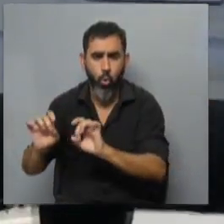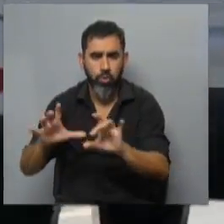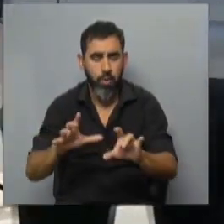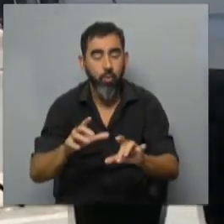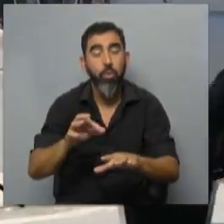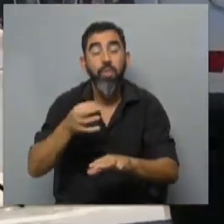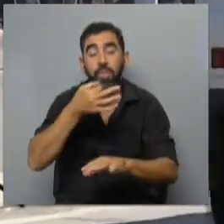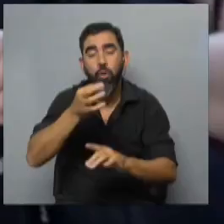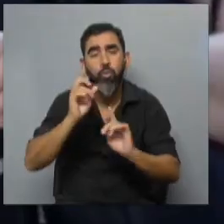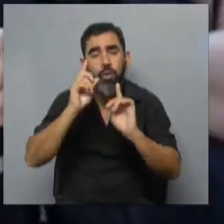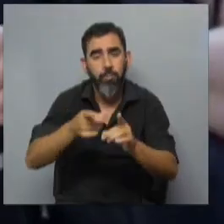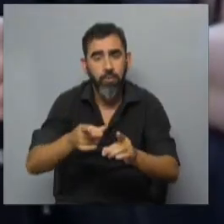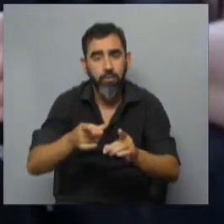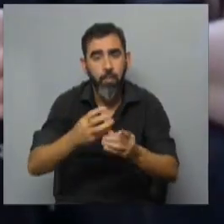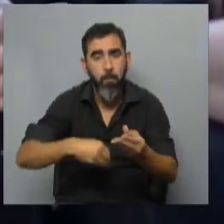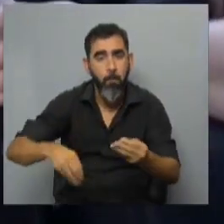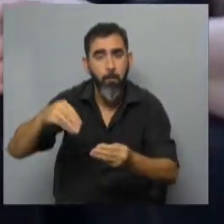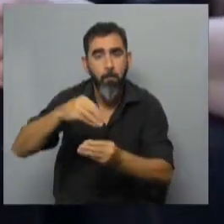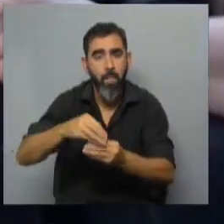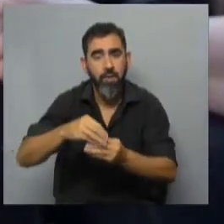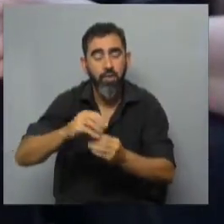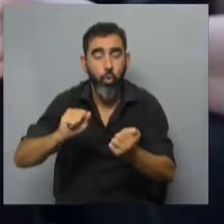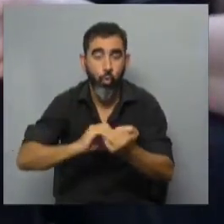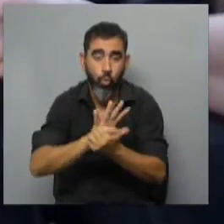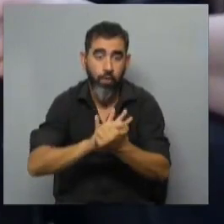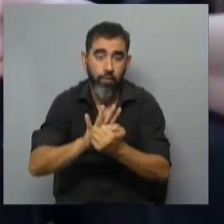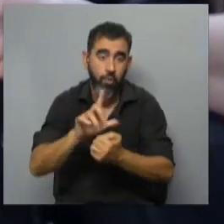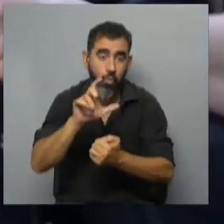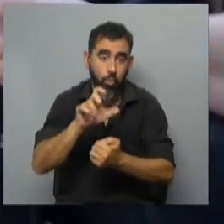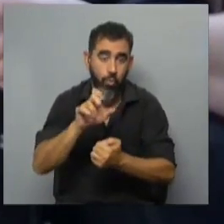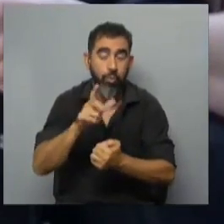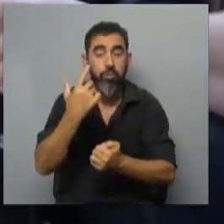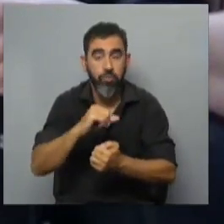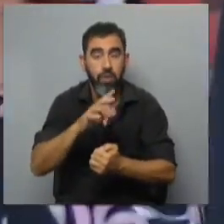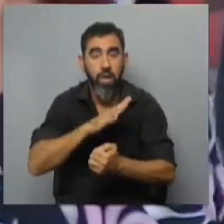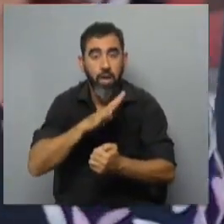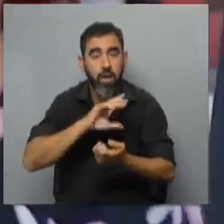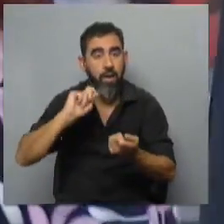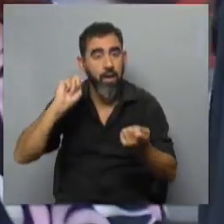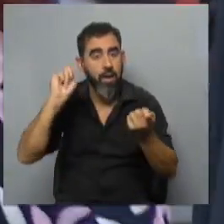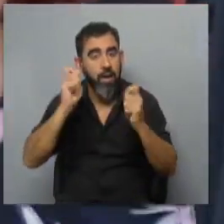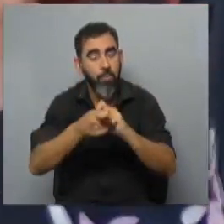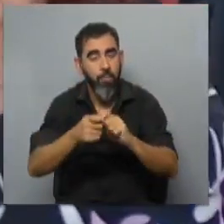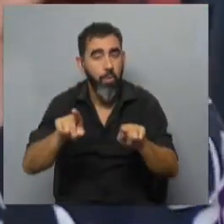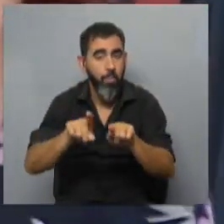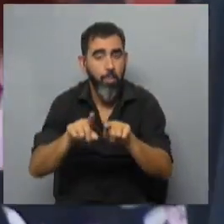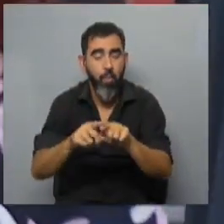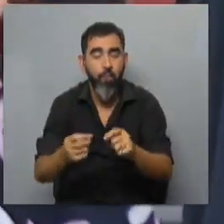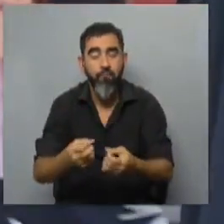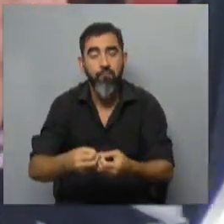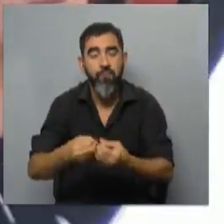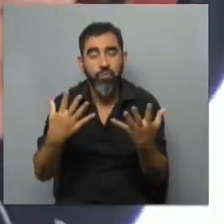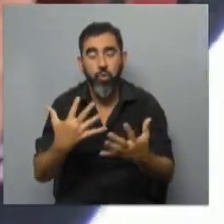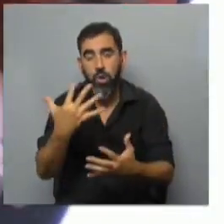pediatra agregó también que hay que sumar la presencia del sars cop 2 lo que demuestra que se transformó en otro agente de infección respiratoria